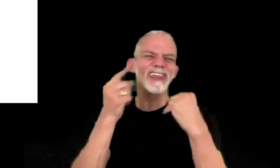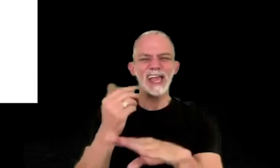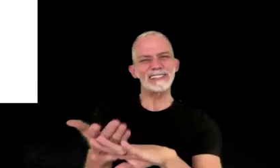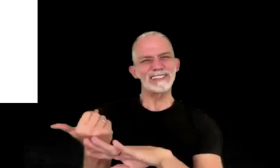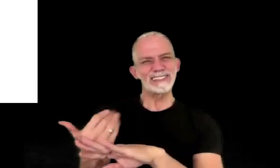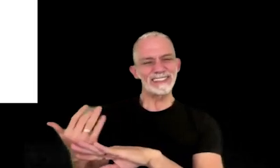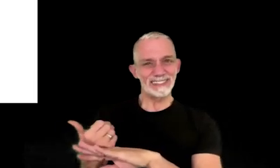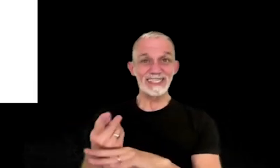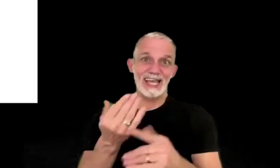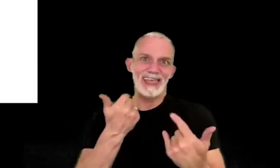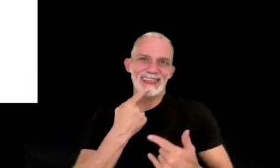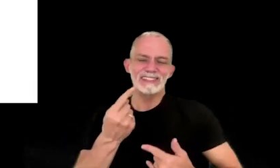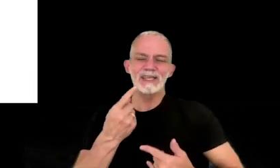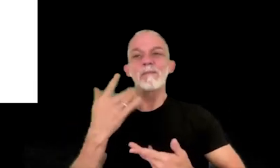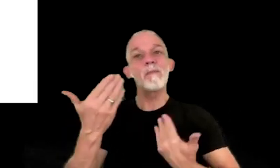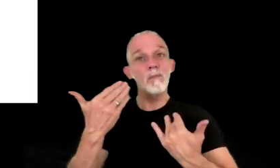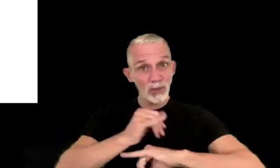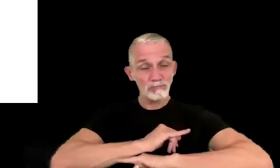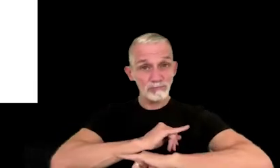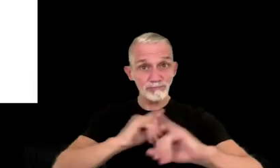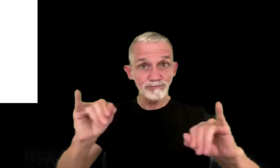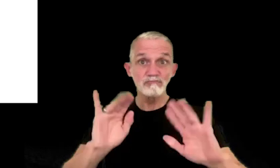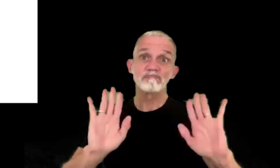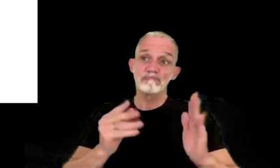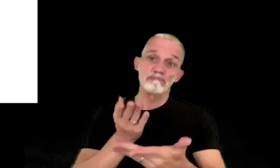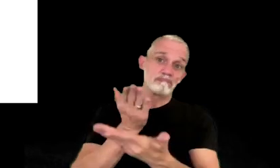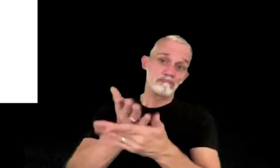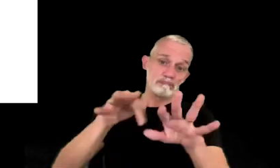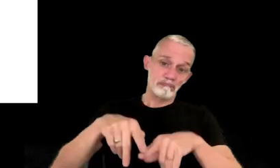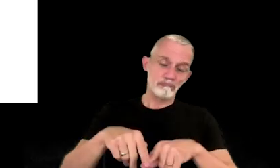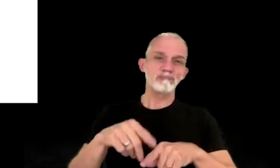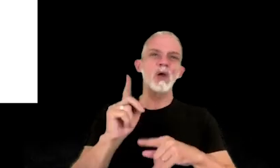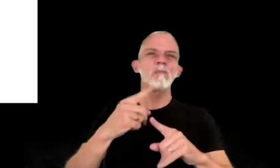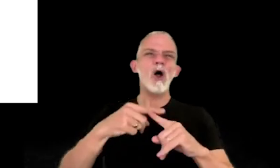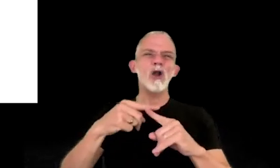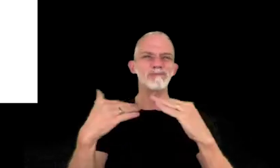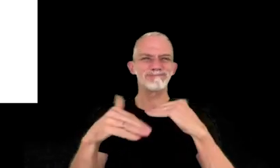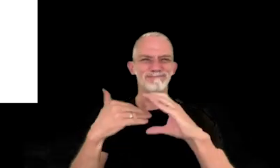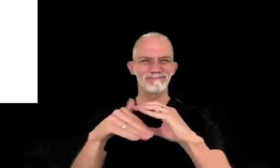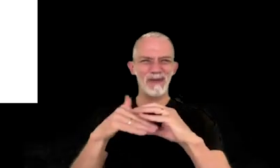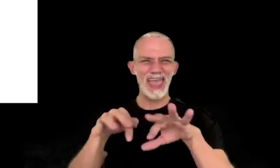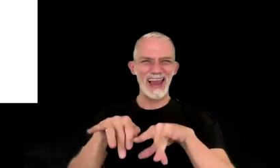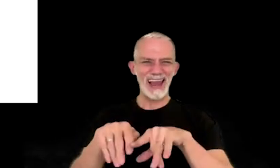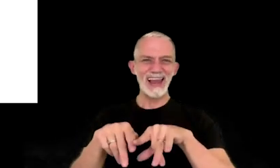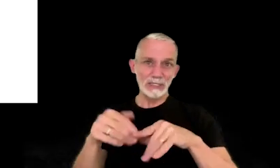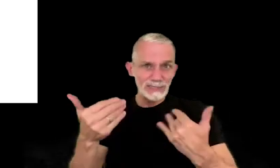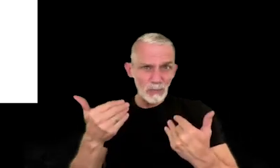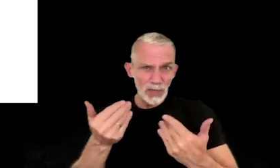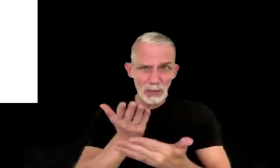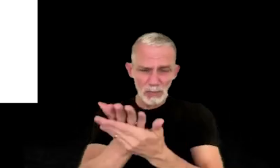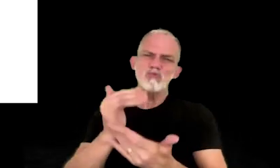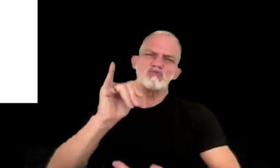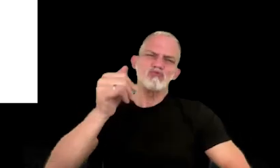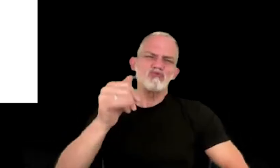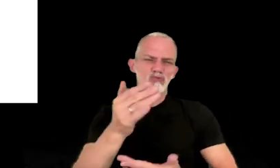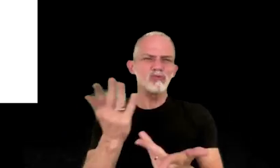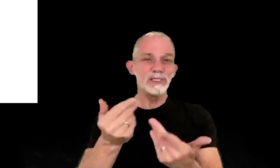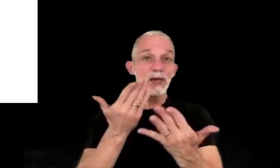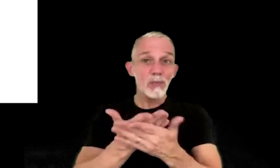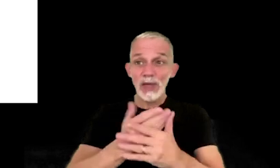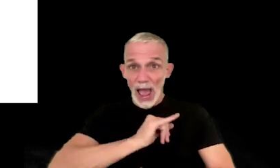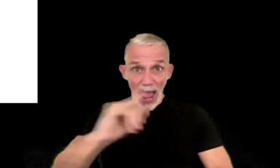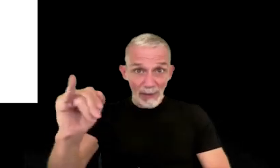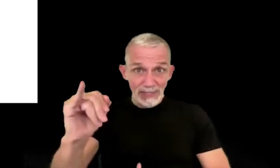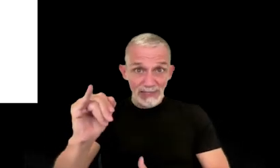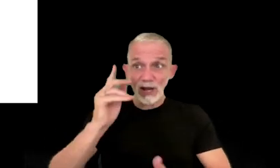¿se podrá notificar un requerimiento por domicilio fiscal electrónico? Por supuesto. ¿Se puede notificar una